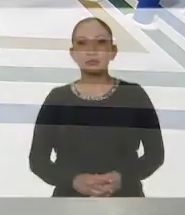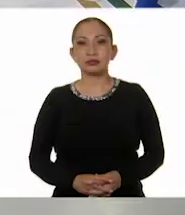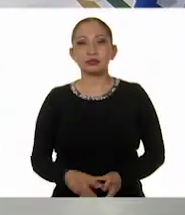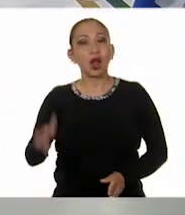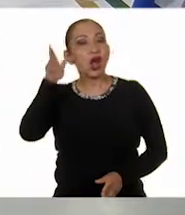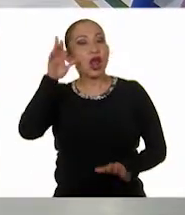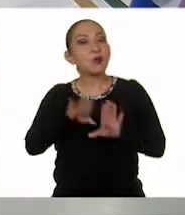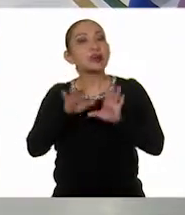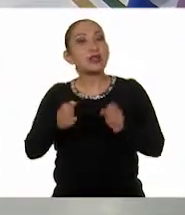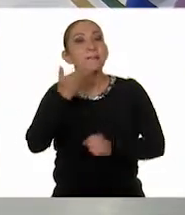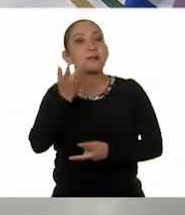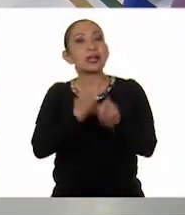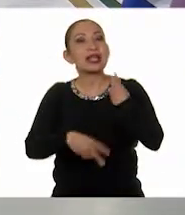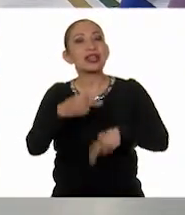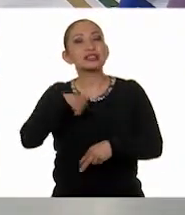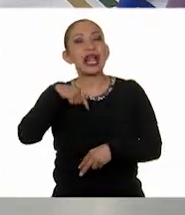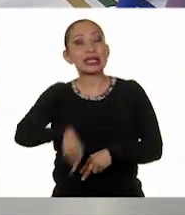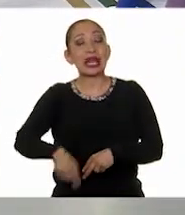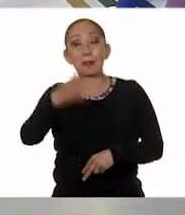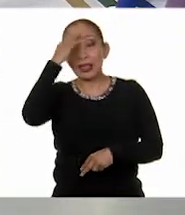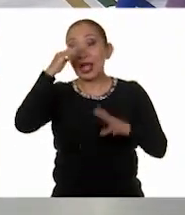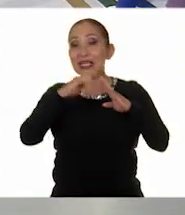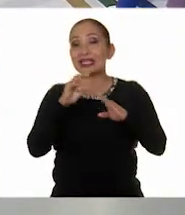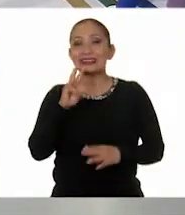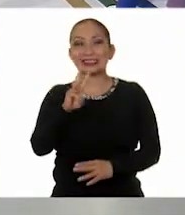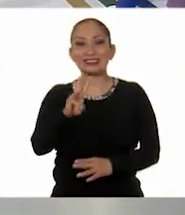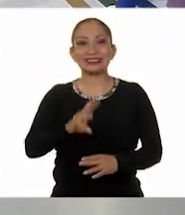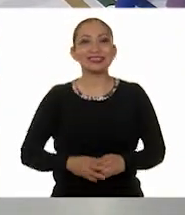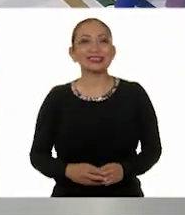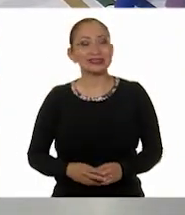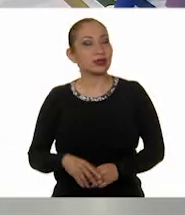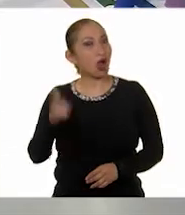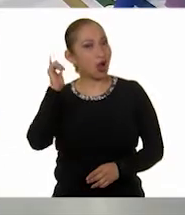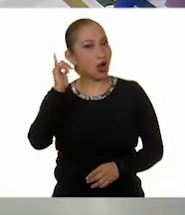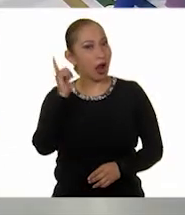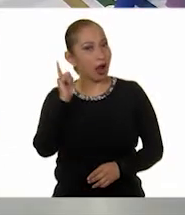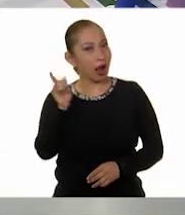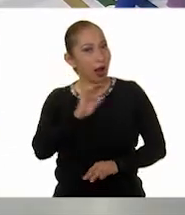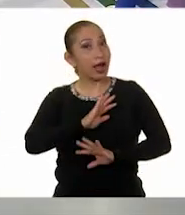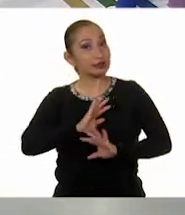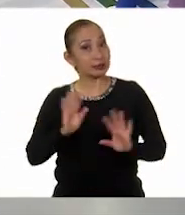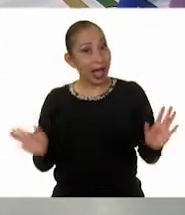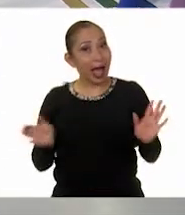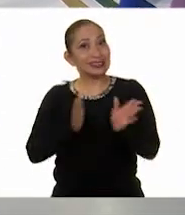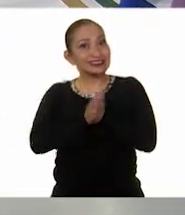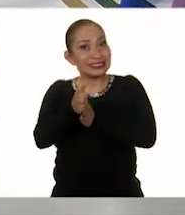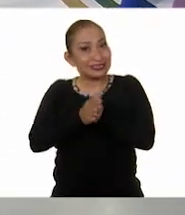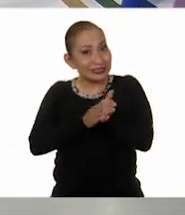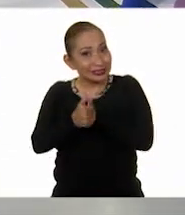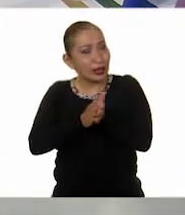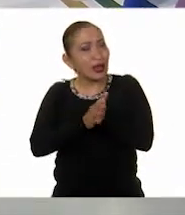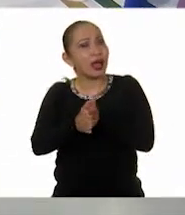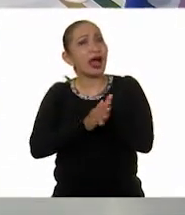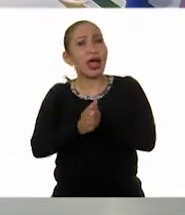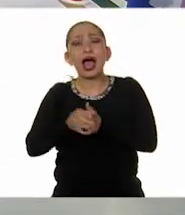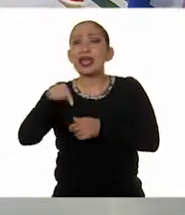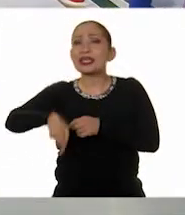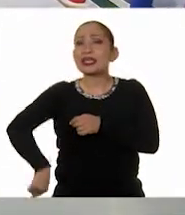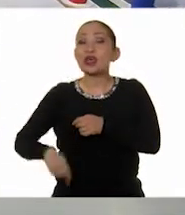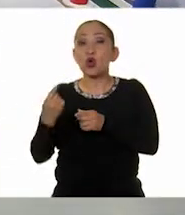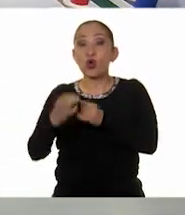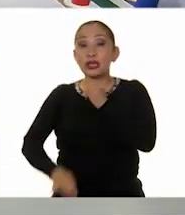¿cómo están? Bienvenidas y bienvenidos a Aprende en Casa 3. Espero que ya estén entusiasmadísimos por comenzar con esta